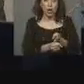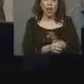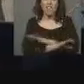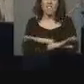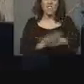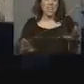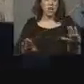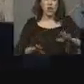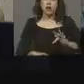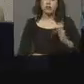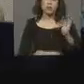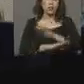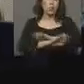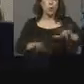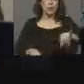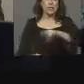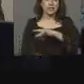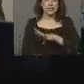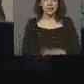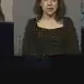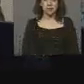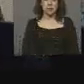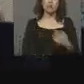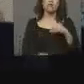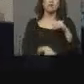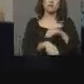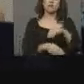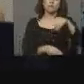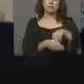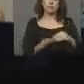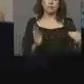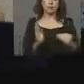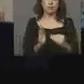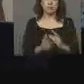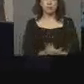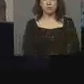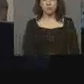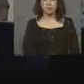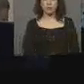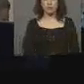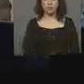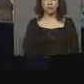nunca más en Chile. Por eso anuncio mi voto favorable. He dicho, presidente.